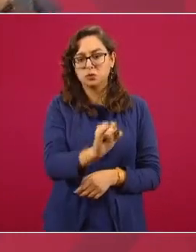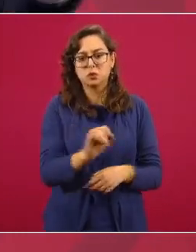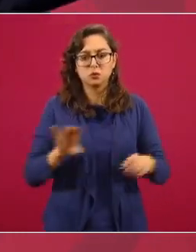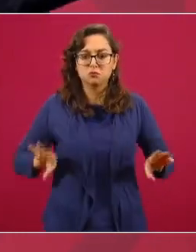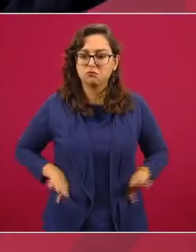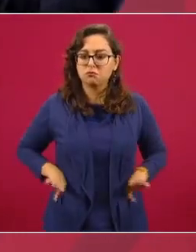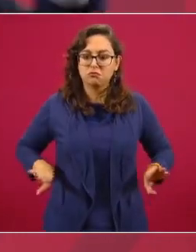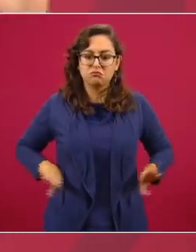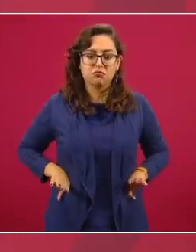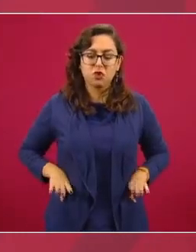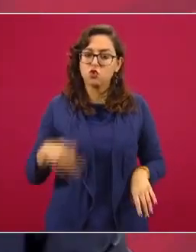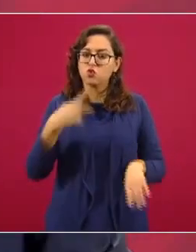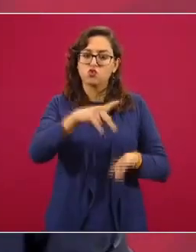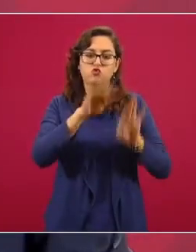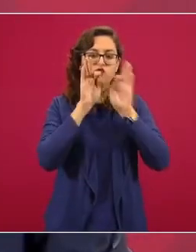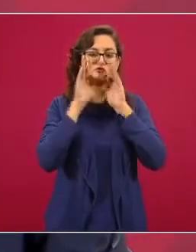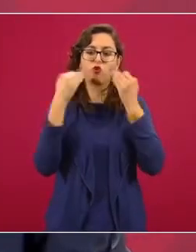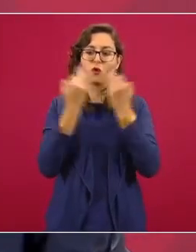porque piensa de esa forma.